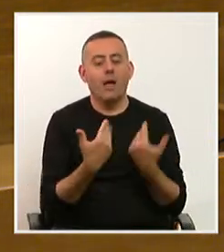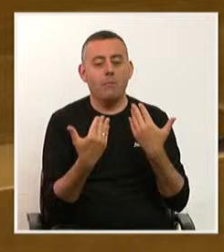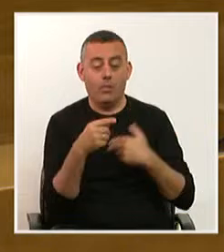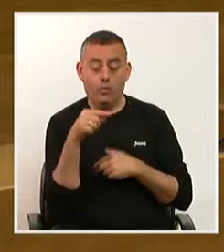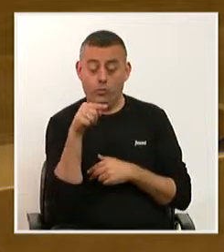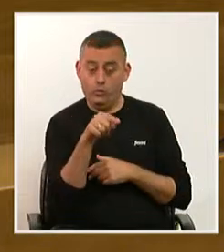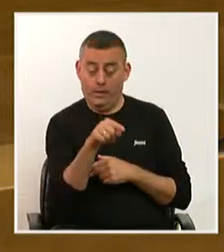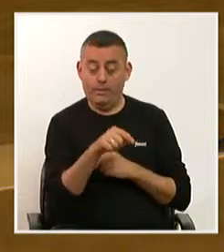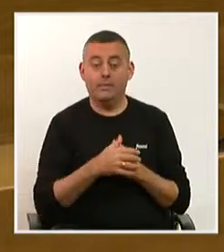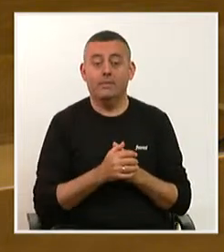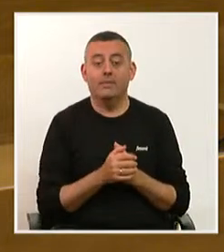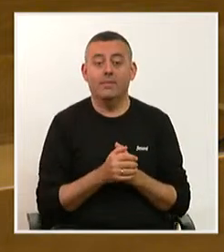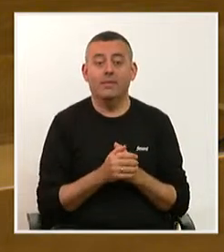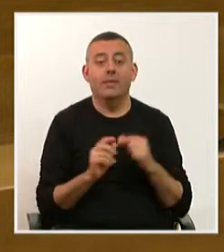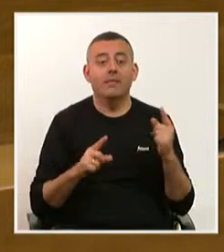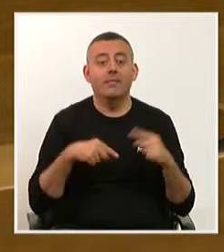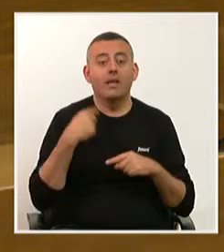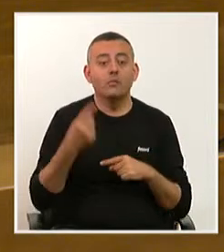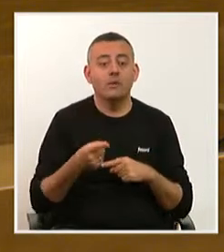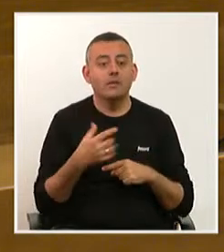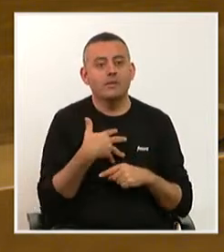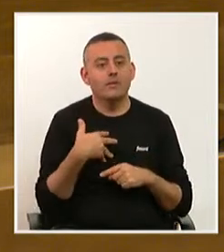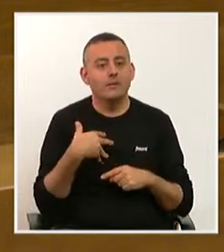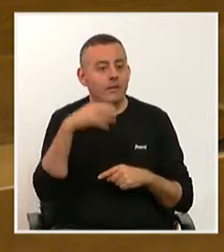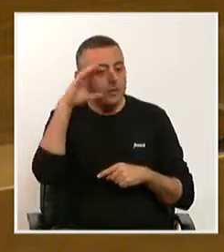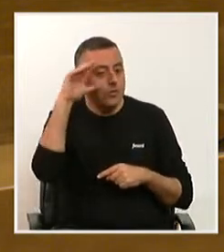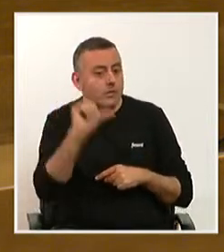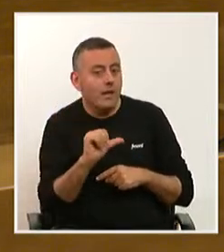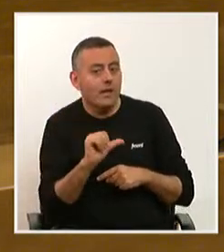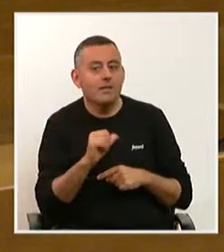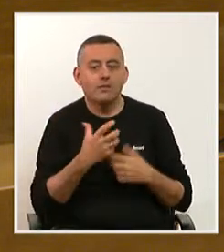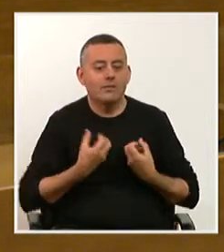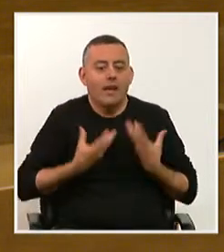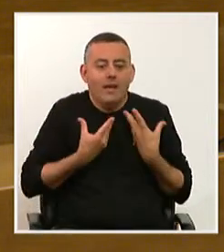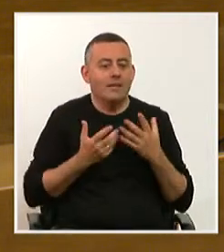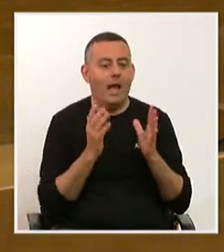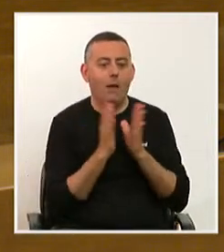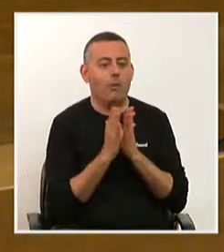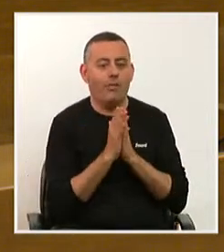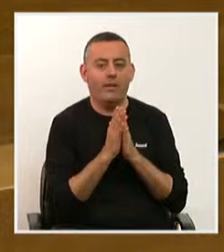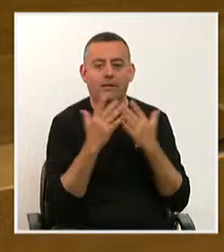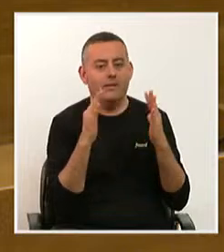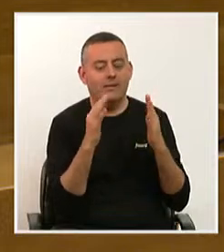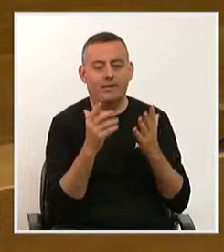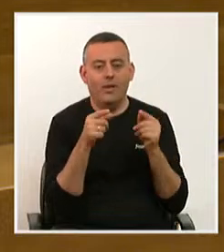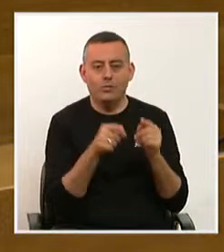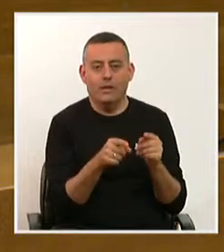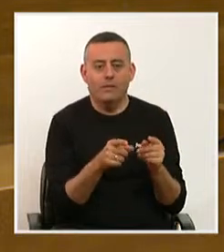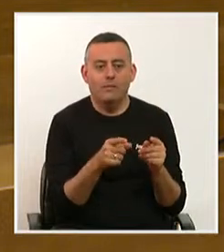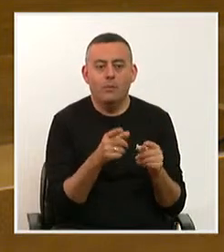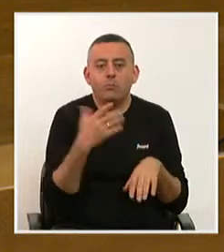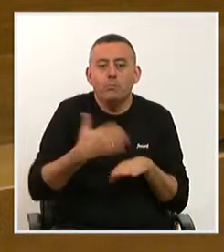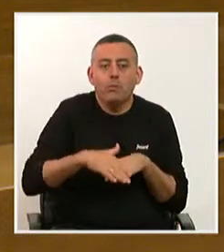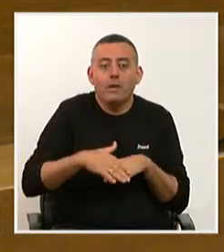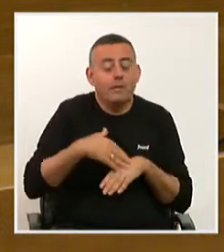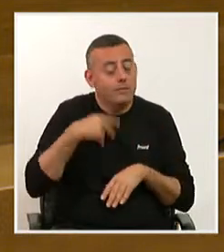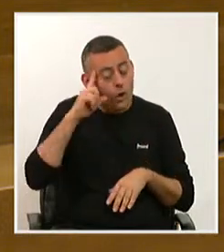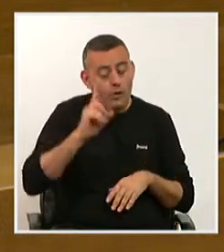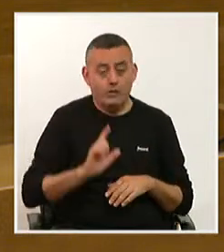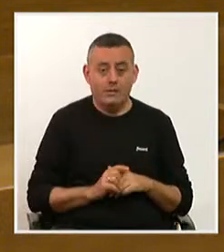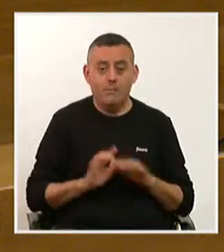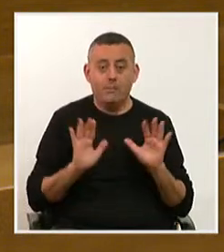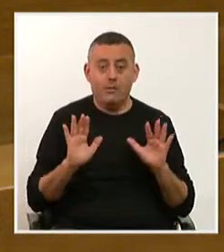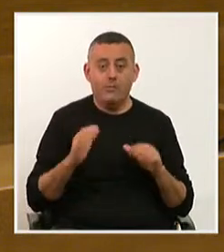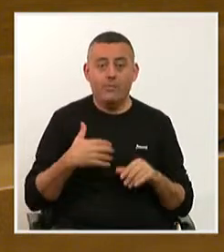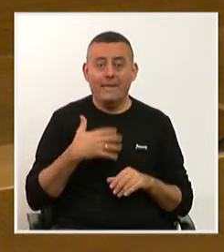que meen ganes de aplaudirlo no se que pero me Gan de aplaudirlo el tema es que que en este como